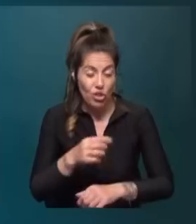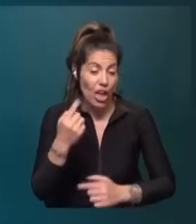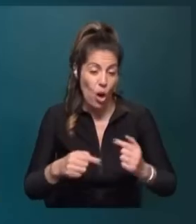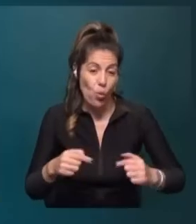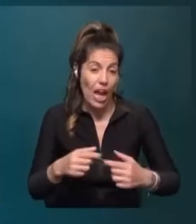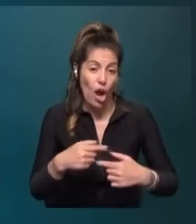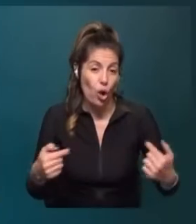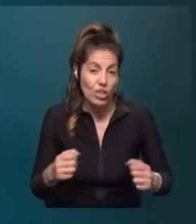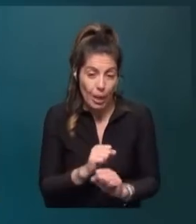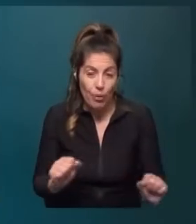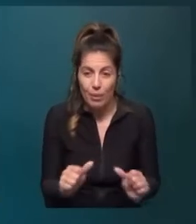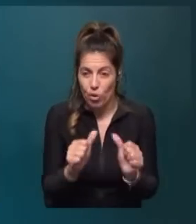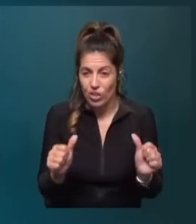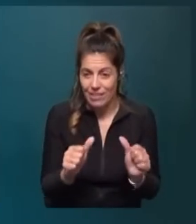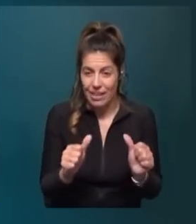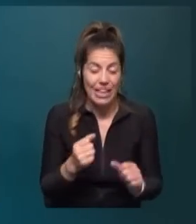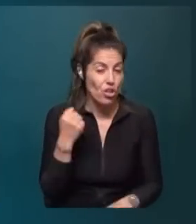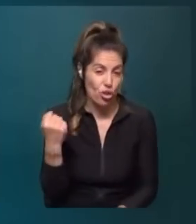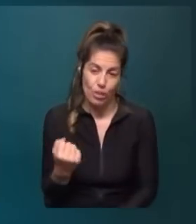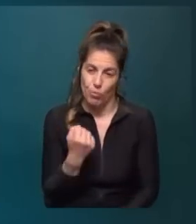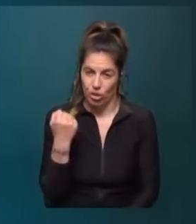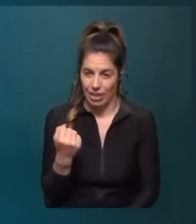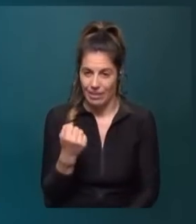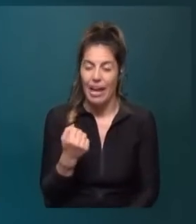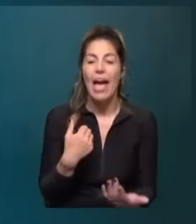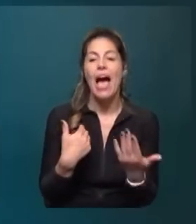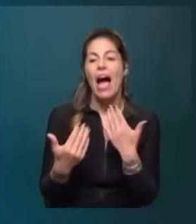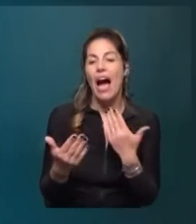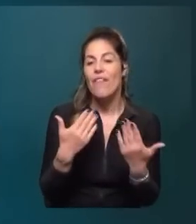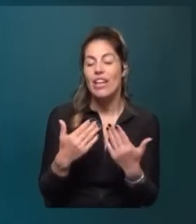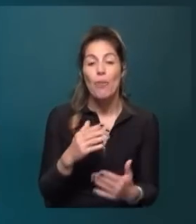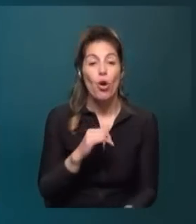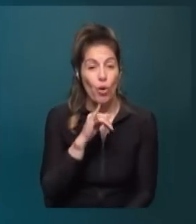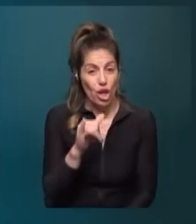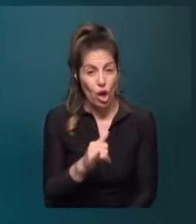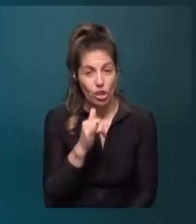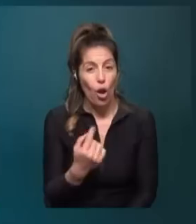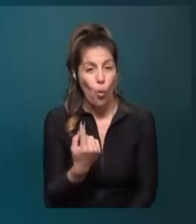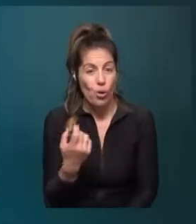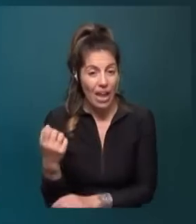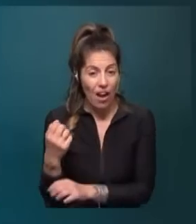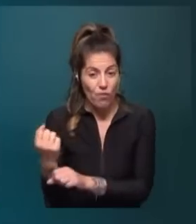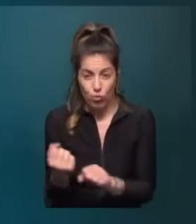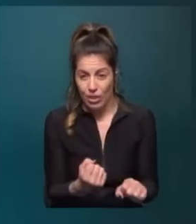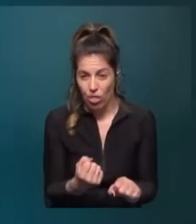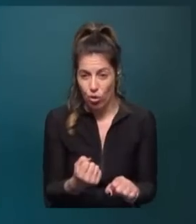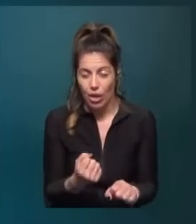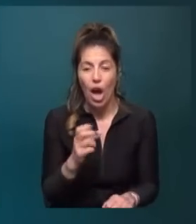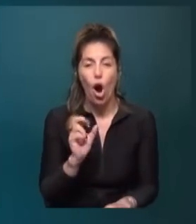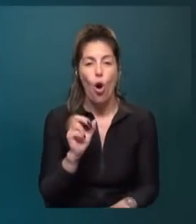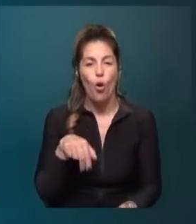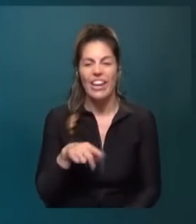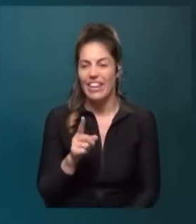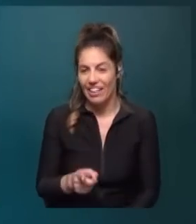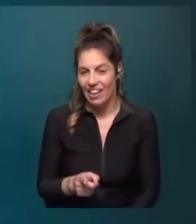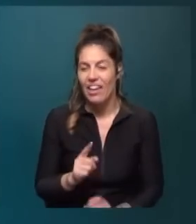simplemente que podemos hacer y que son muy importantes hablamos justamente como les decía con una de las cofundadoras de la ong último